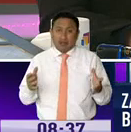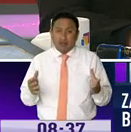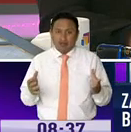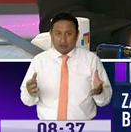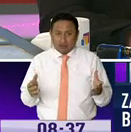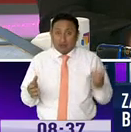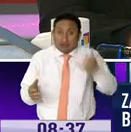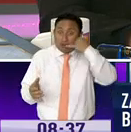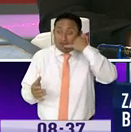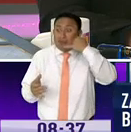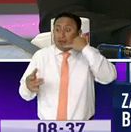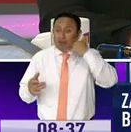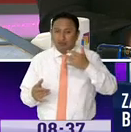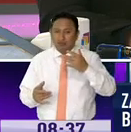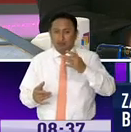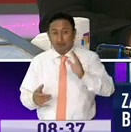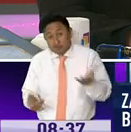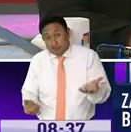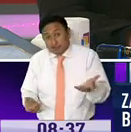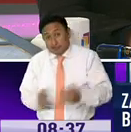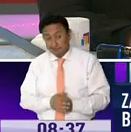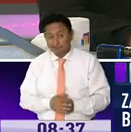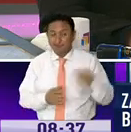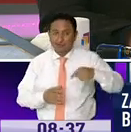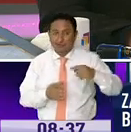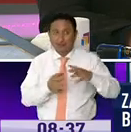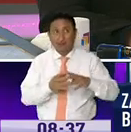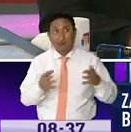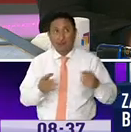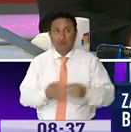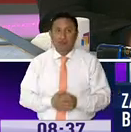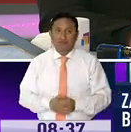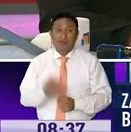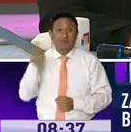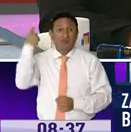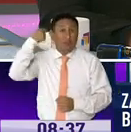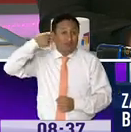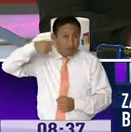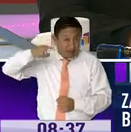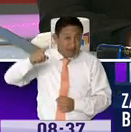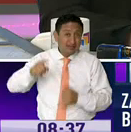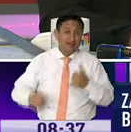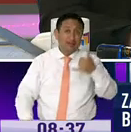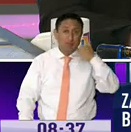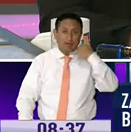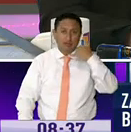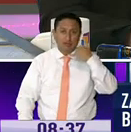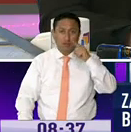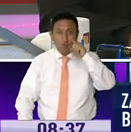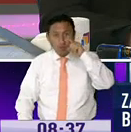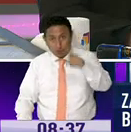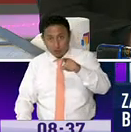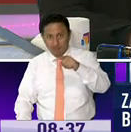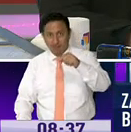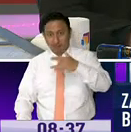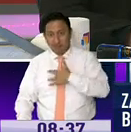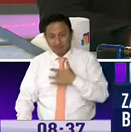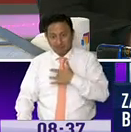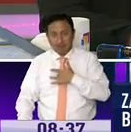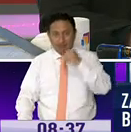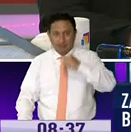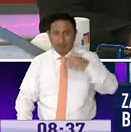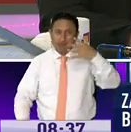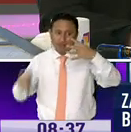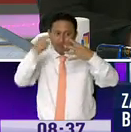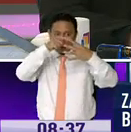e inmediatamente estamos llamando, y eso obviamente nos genera miles y miles de llamadas. Hay que, cuando tengamos los síntomas que por lo general se